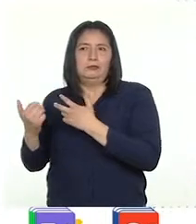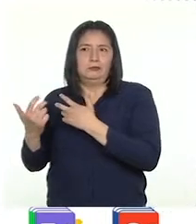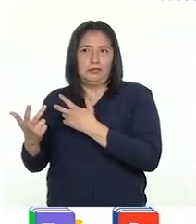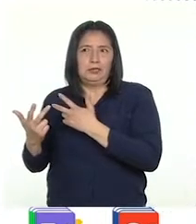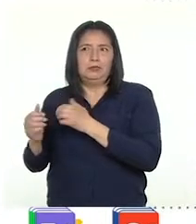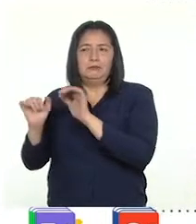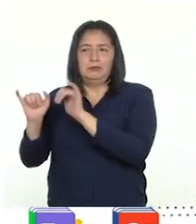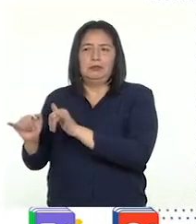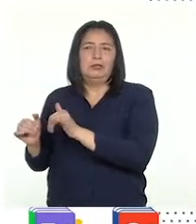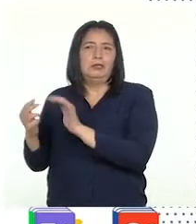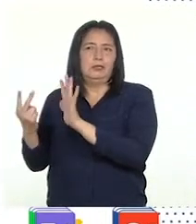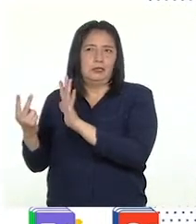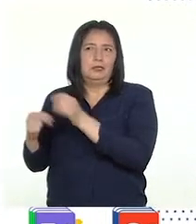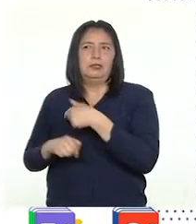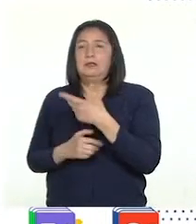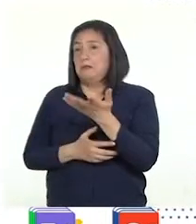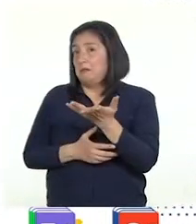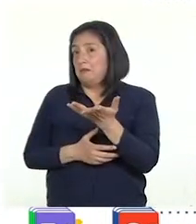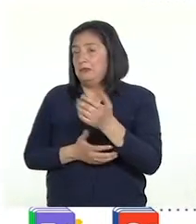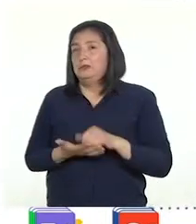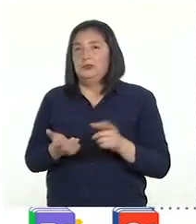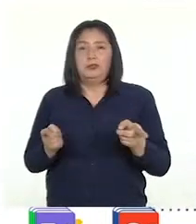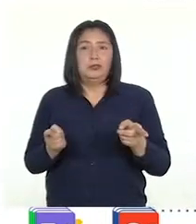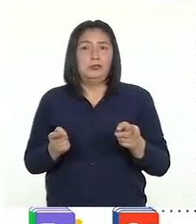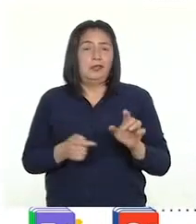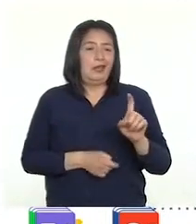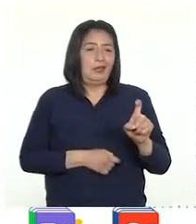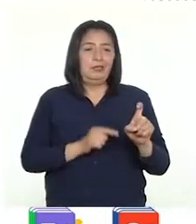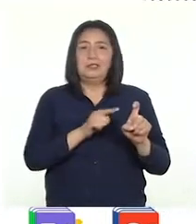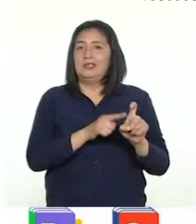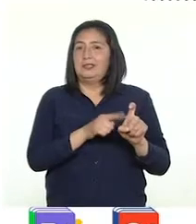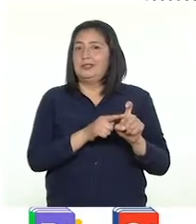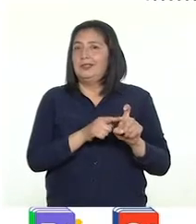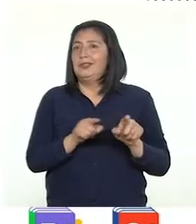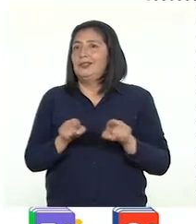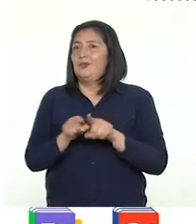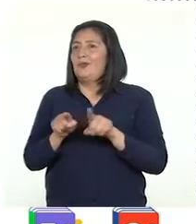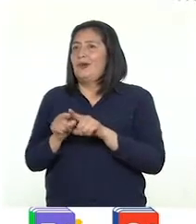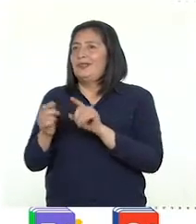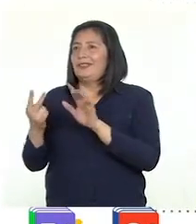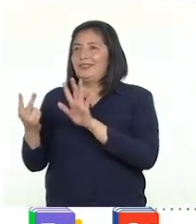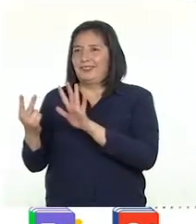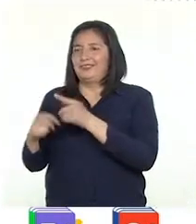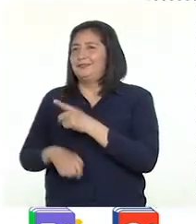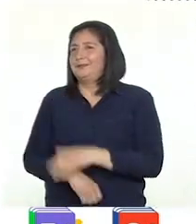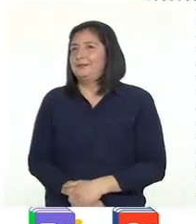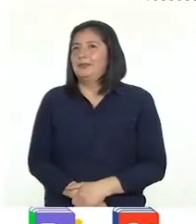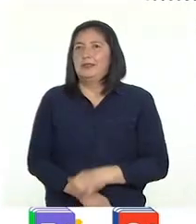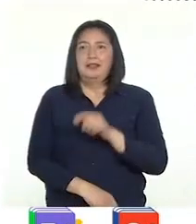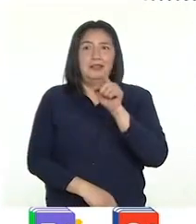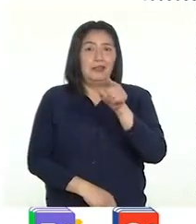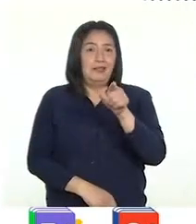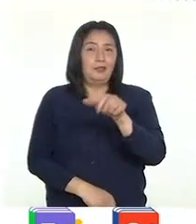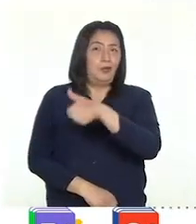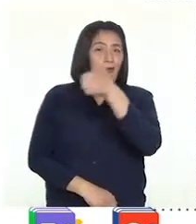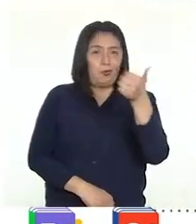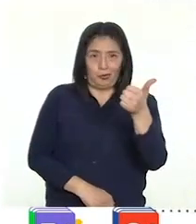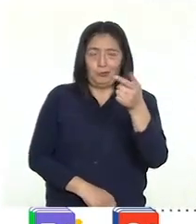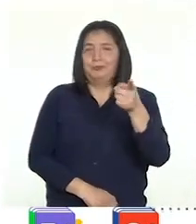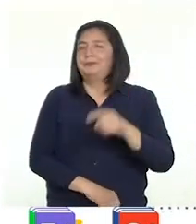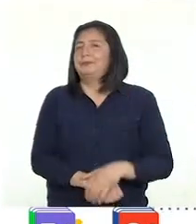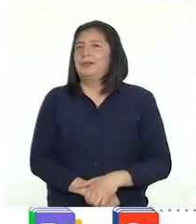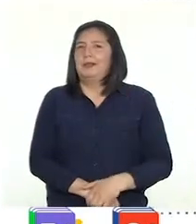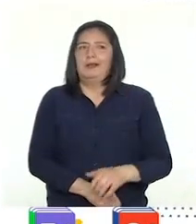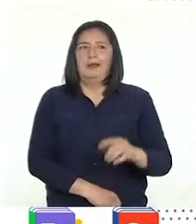queda 7. Por lo tanto, el valor de la incógnita es 7. En este otro